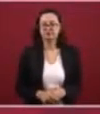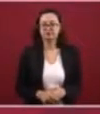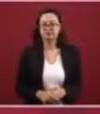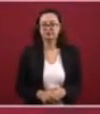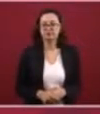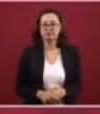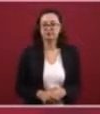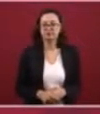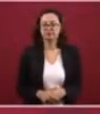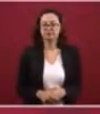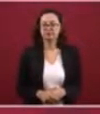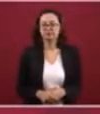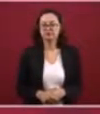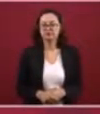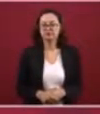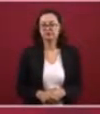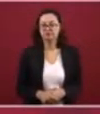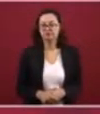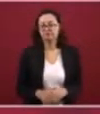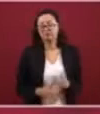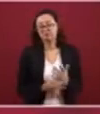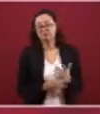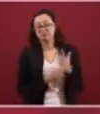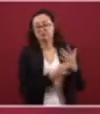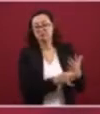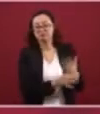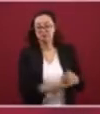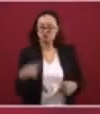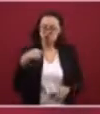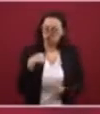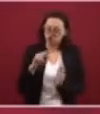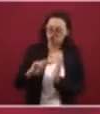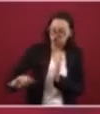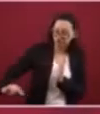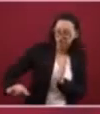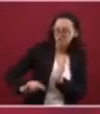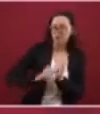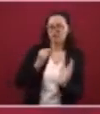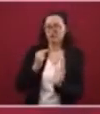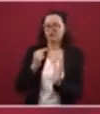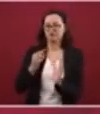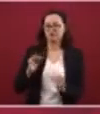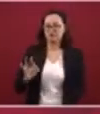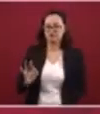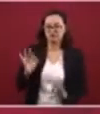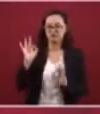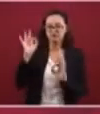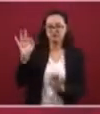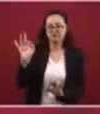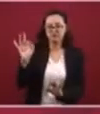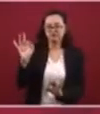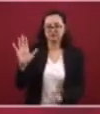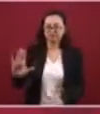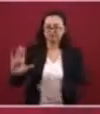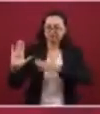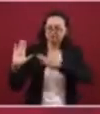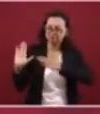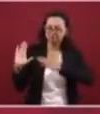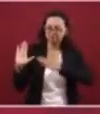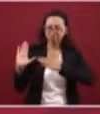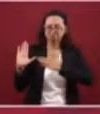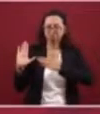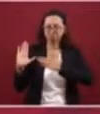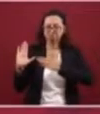certificar la firma del documento que di a conocer